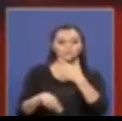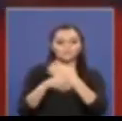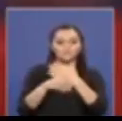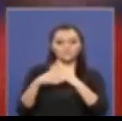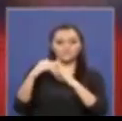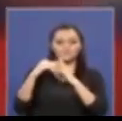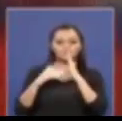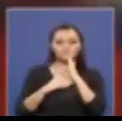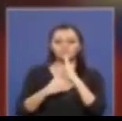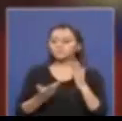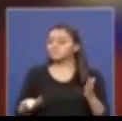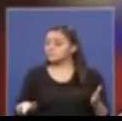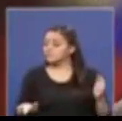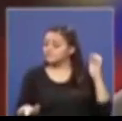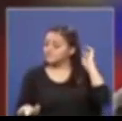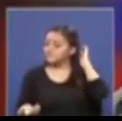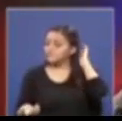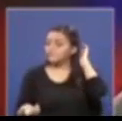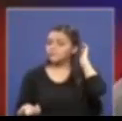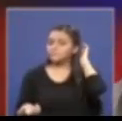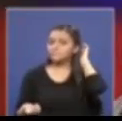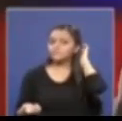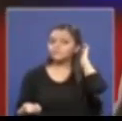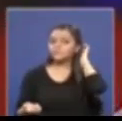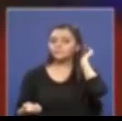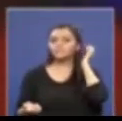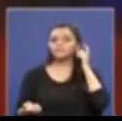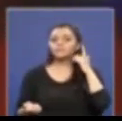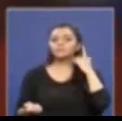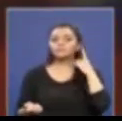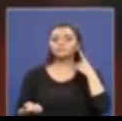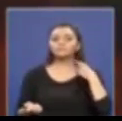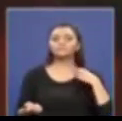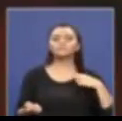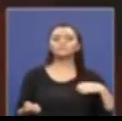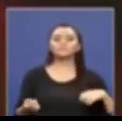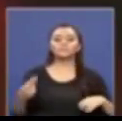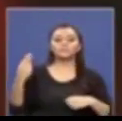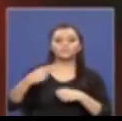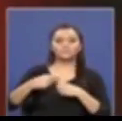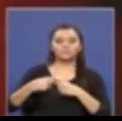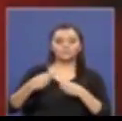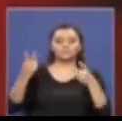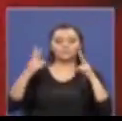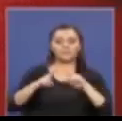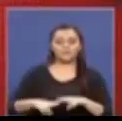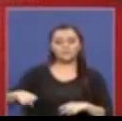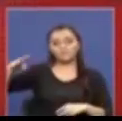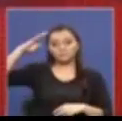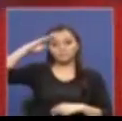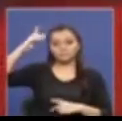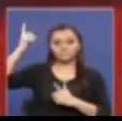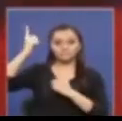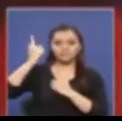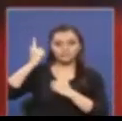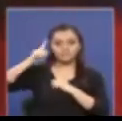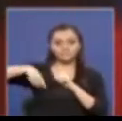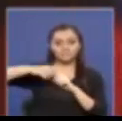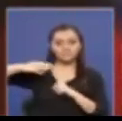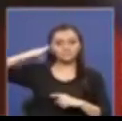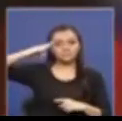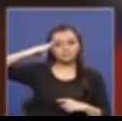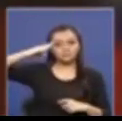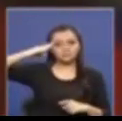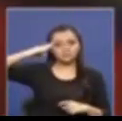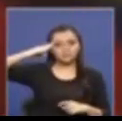me adjuntan la lista de participantes? Gracias. Sí, bueno, aquí también participa el jefe del Comando Conjunto y el comandante de la policía,